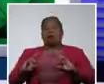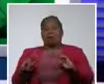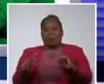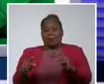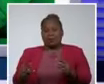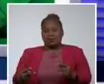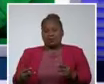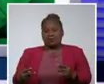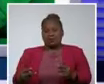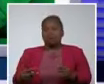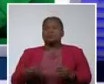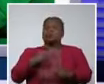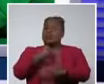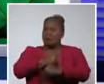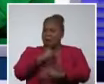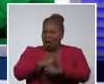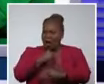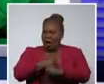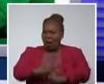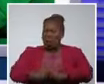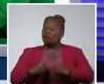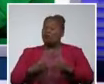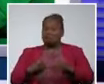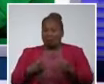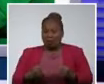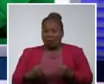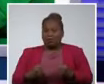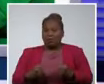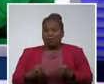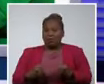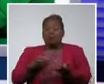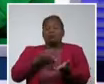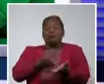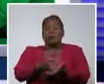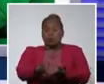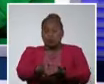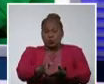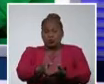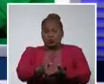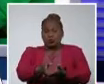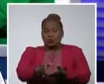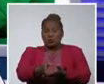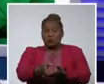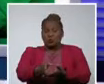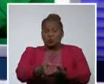se trabaja duro, se siguen arreciando